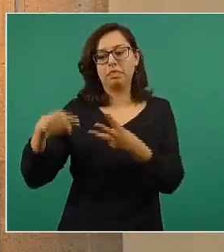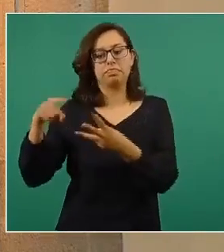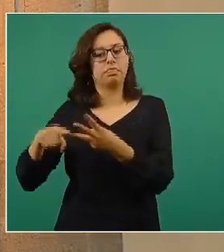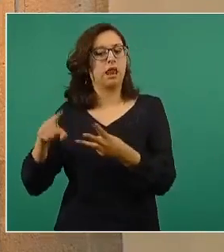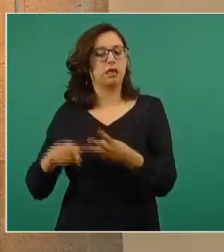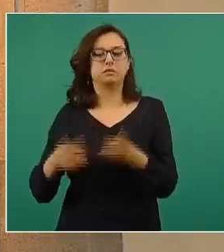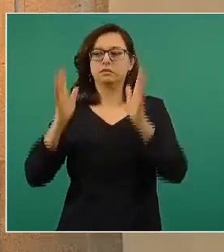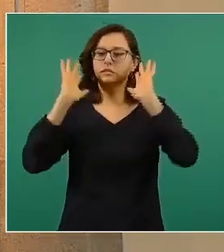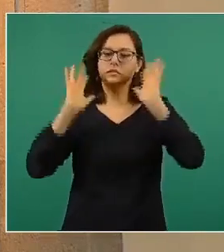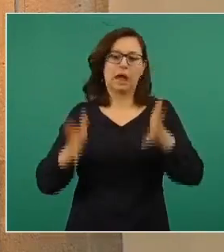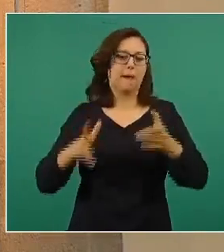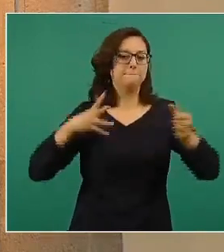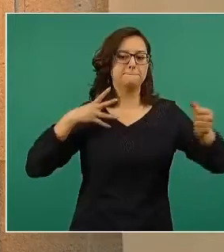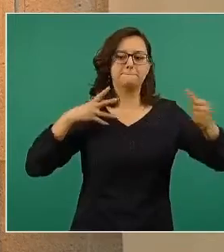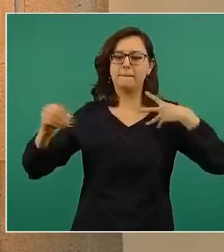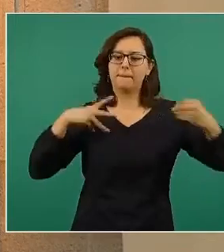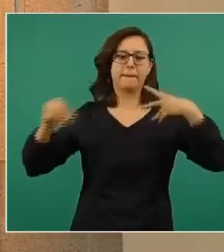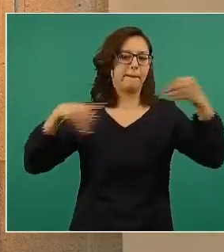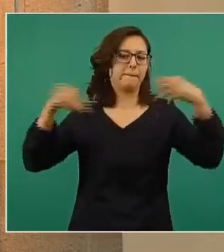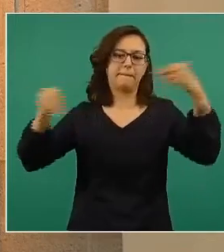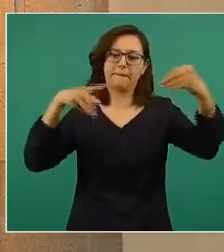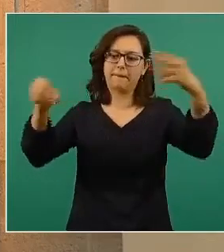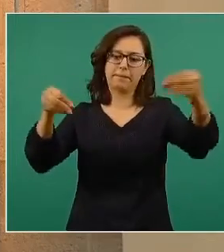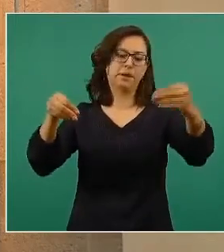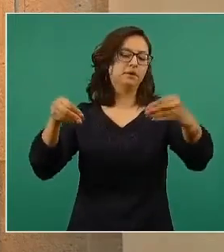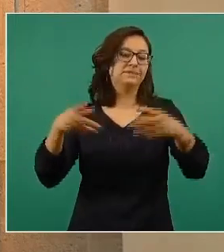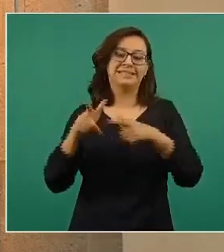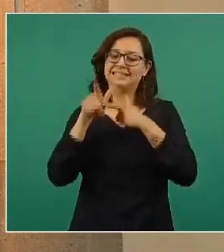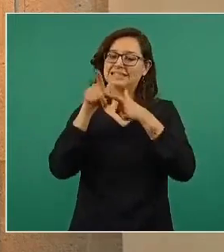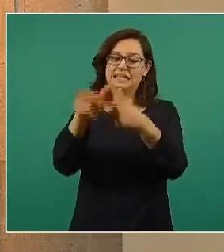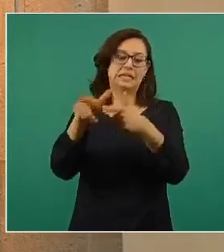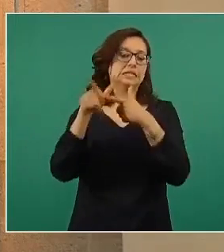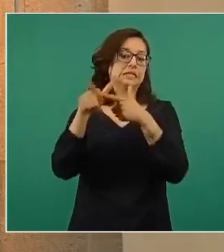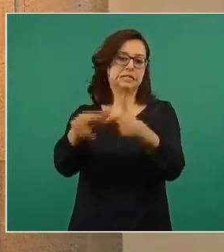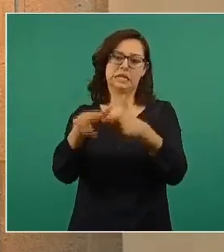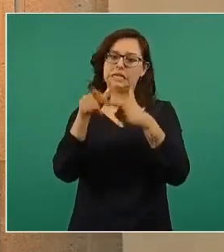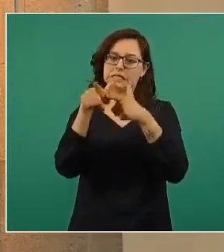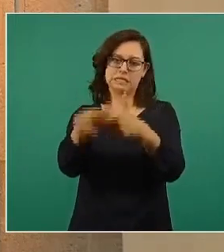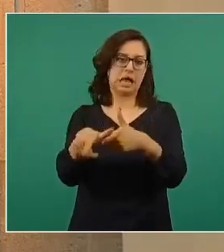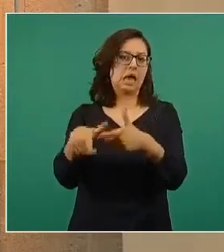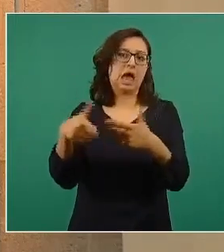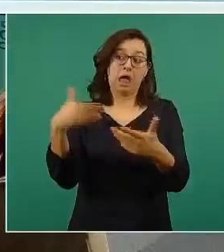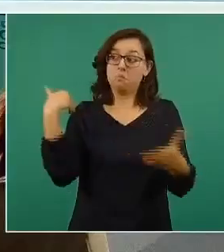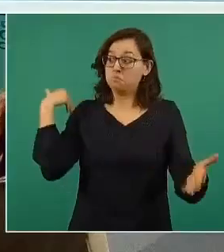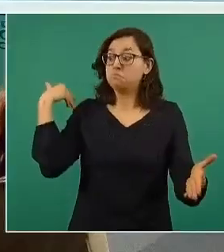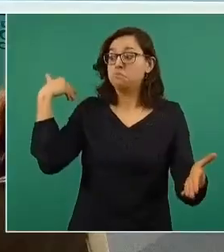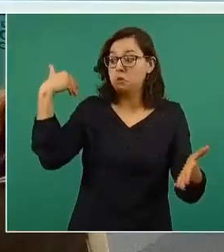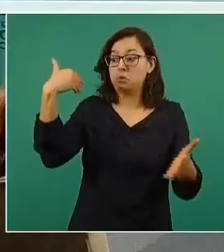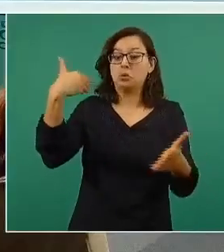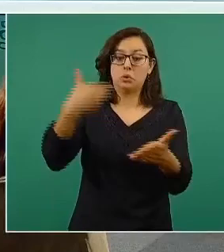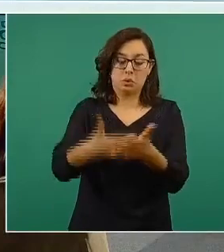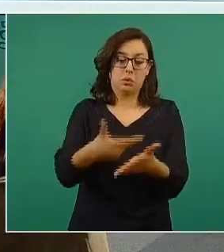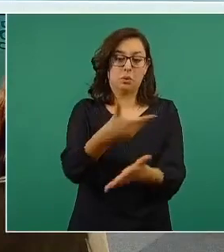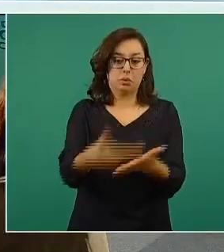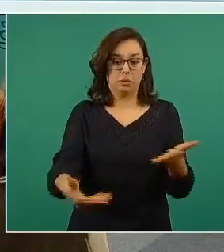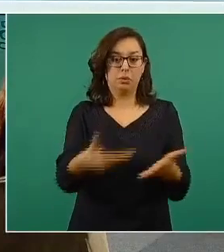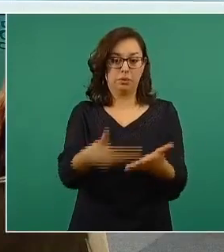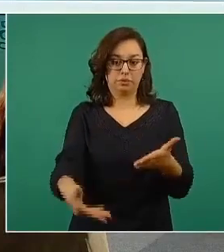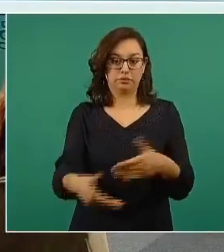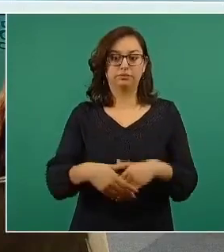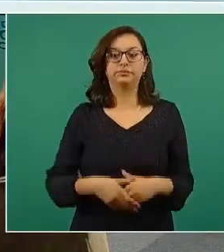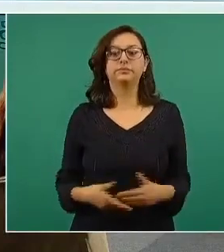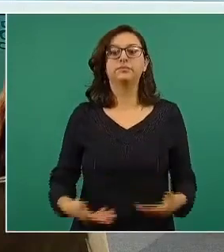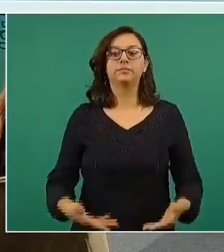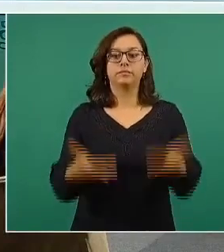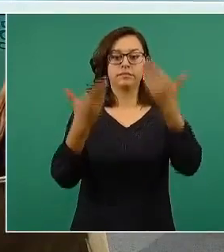nos hemos mantenido desde que esta inició el año pasado, todavía hasta el día de hoy. Si vemos la siguiente